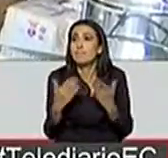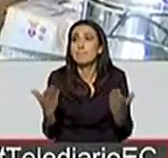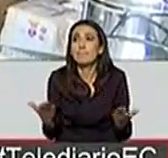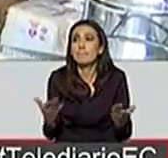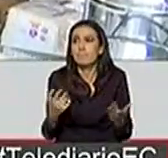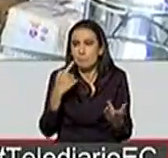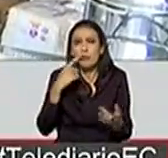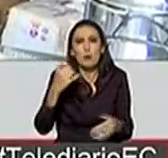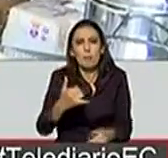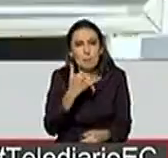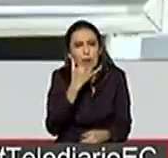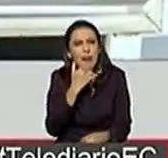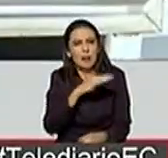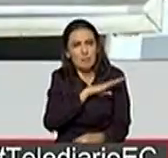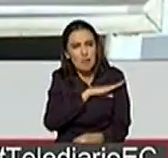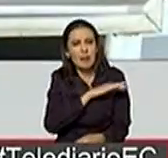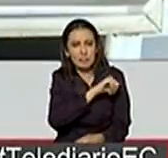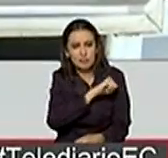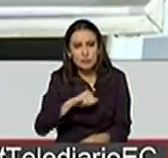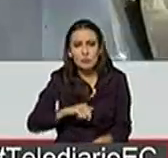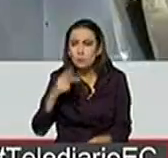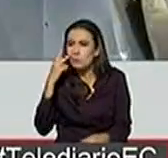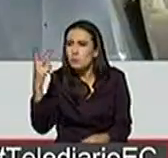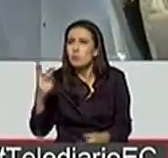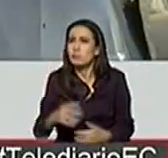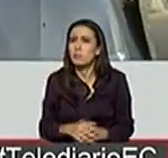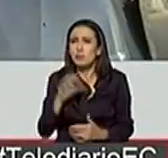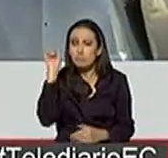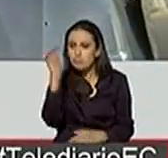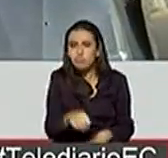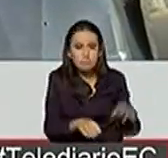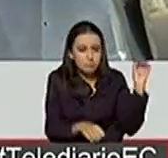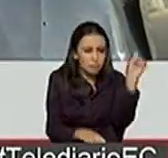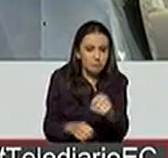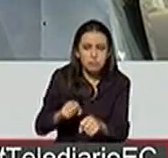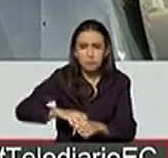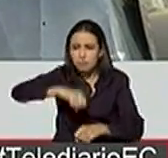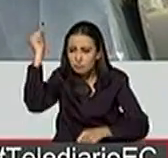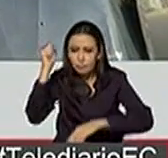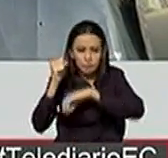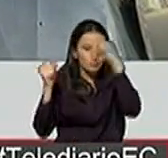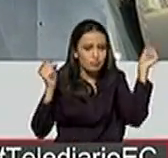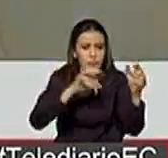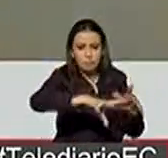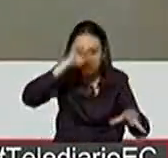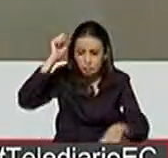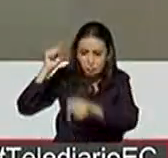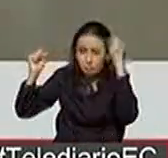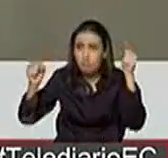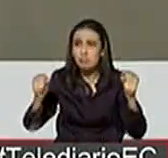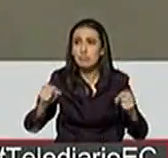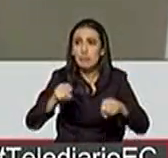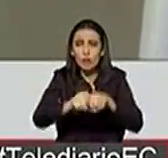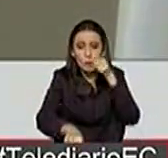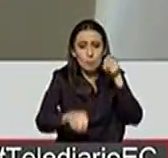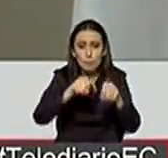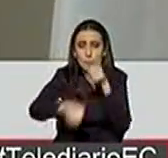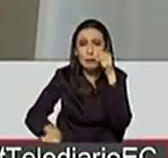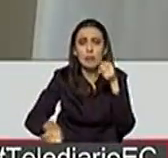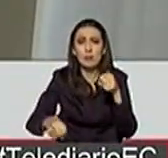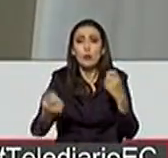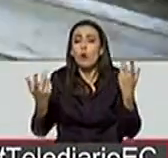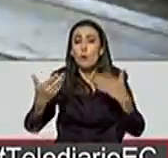saña con maldad nada sirve los intrusos abruptamente ingresaron por el techo rompieron candados